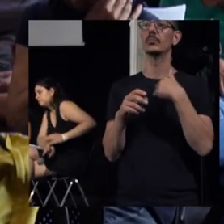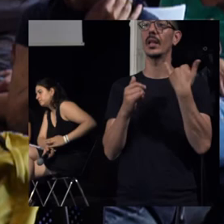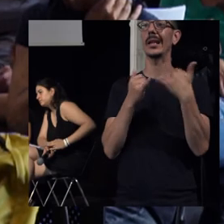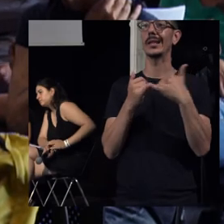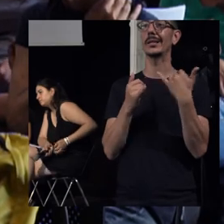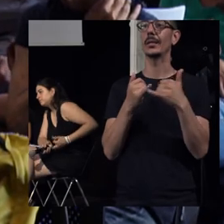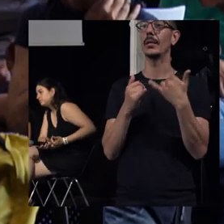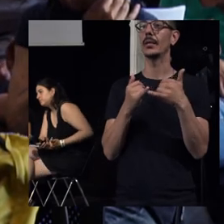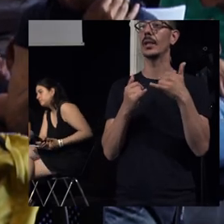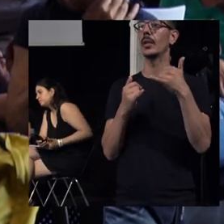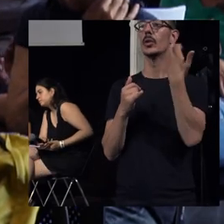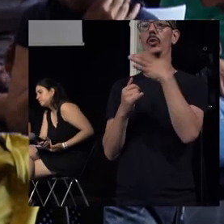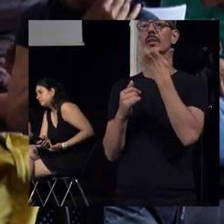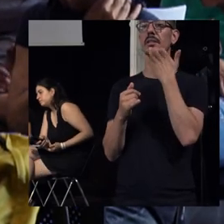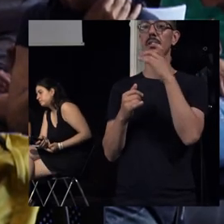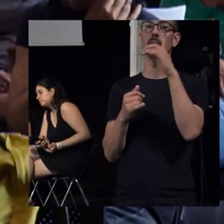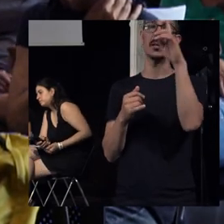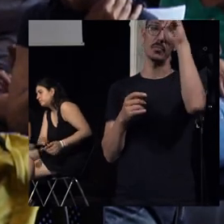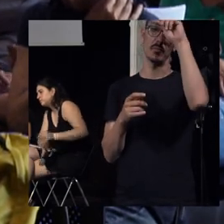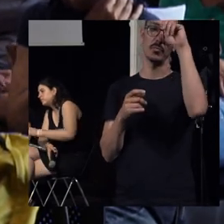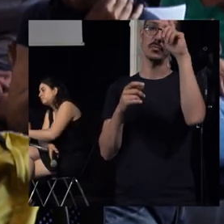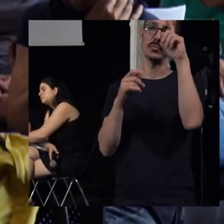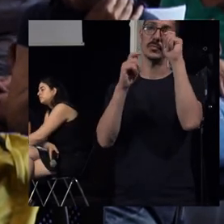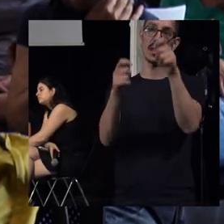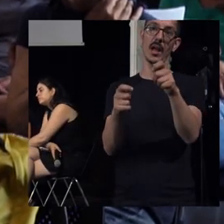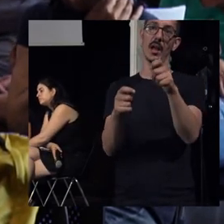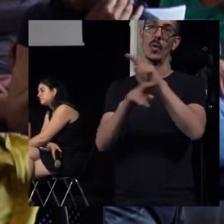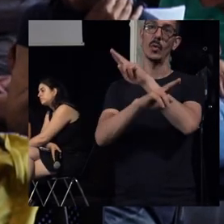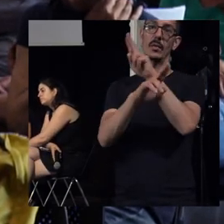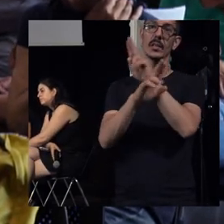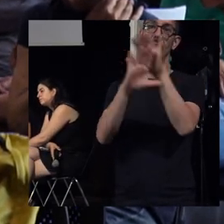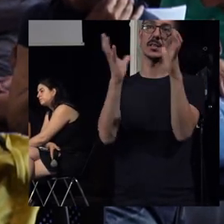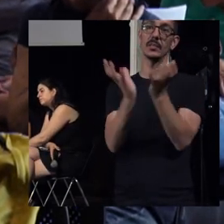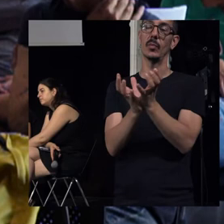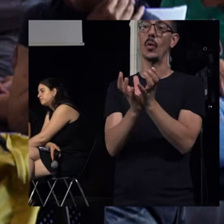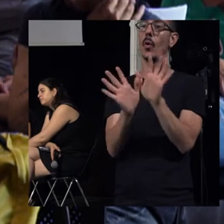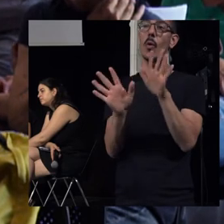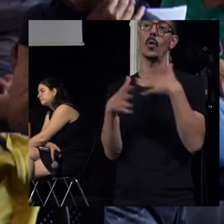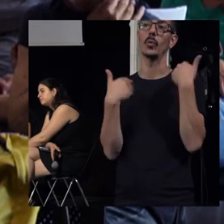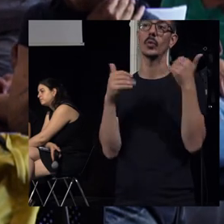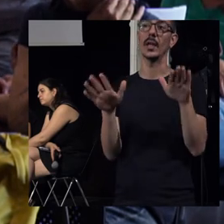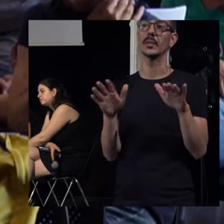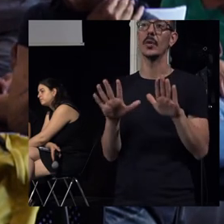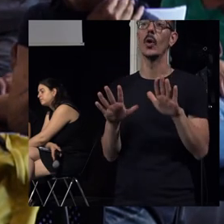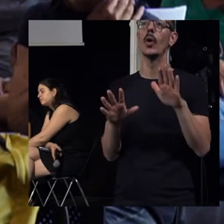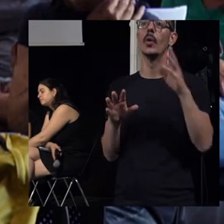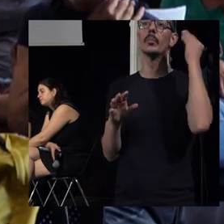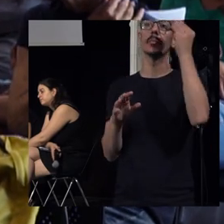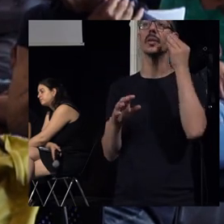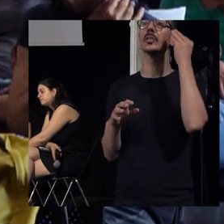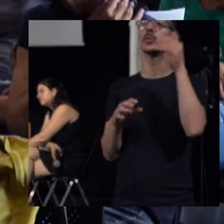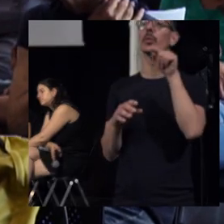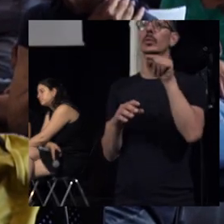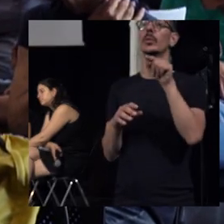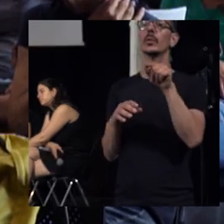si le pondría la palabrita de universalismo o le podemos llamar como queramos, pero es en todo caso la idea de